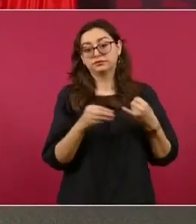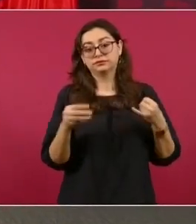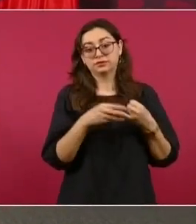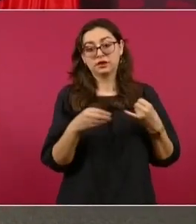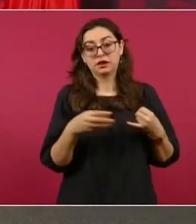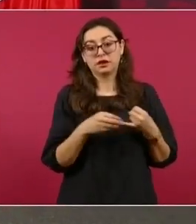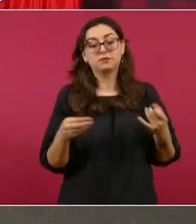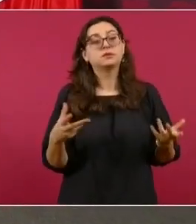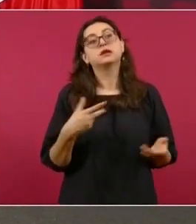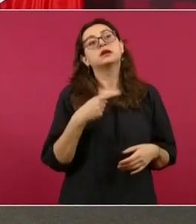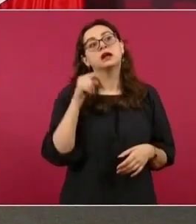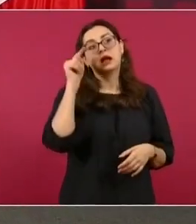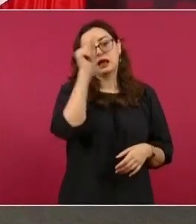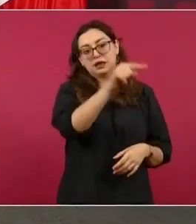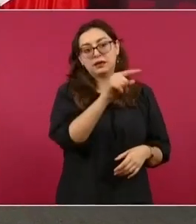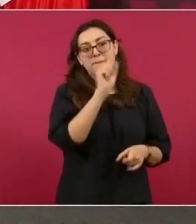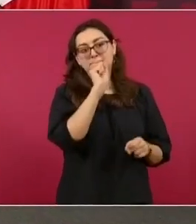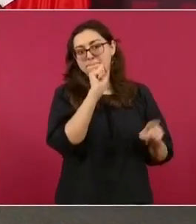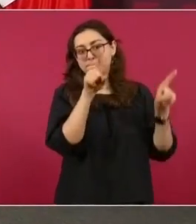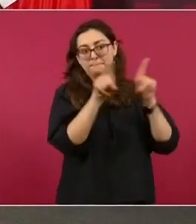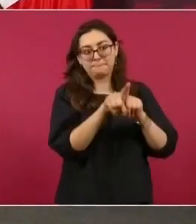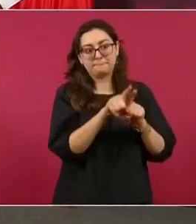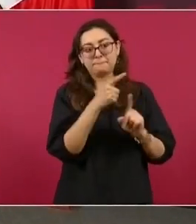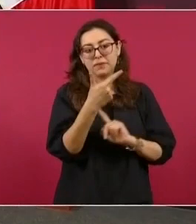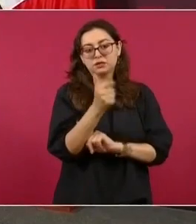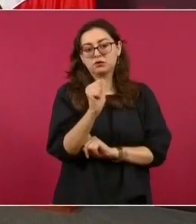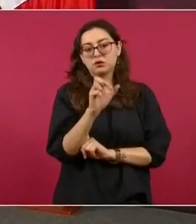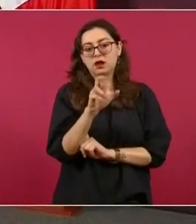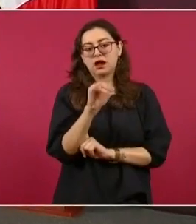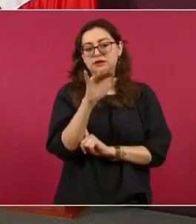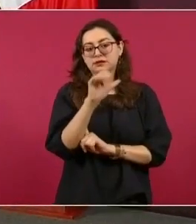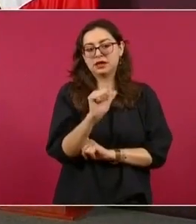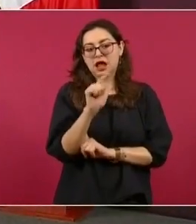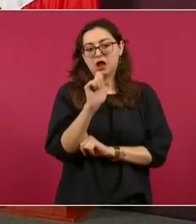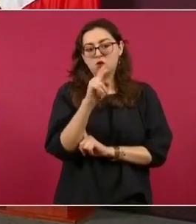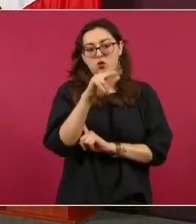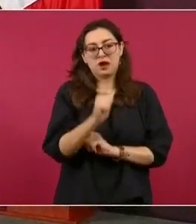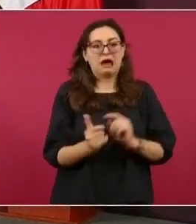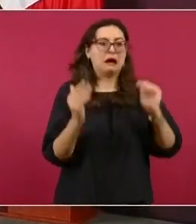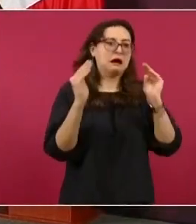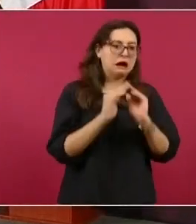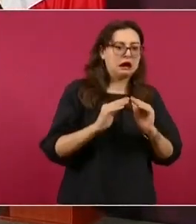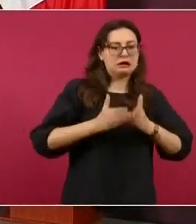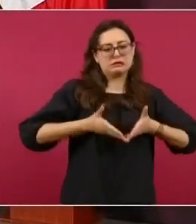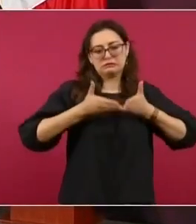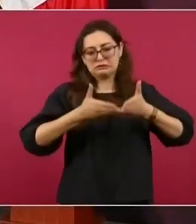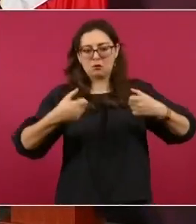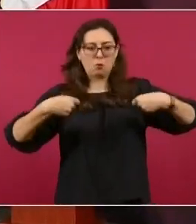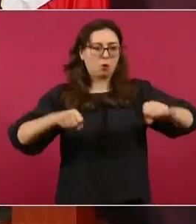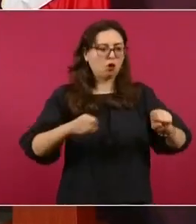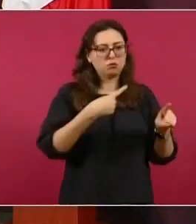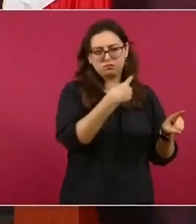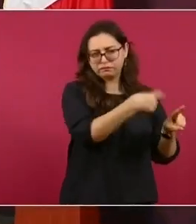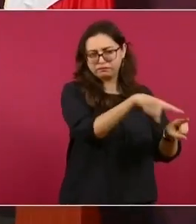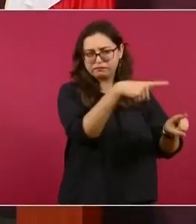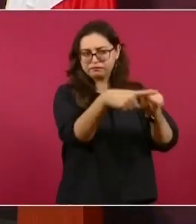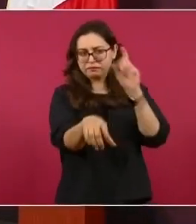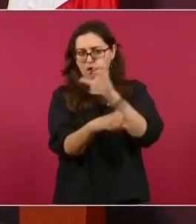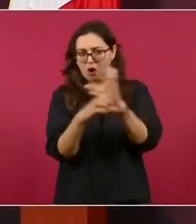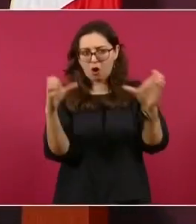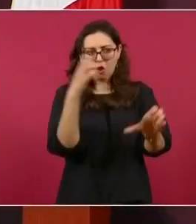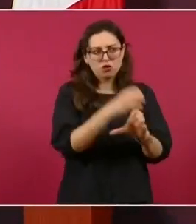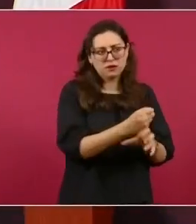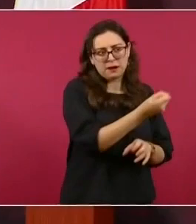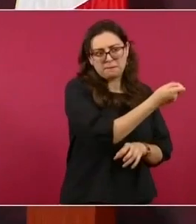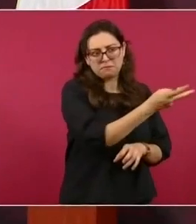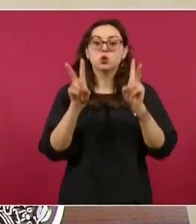que Se presume fueron fruto de la